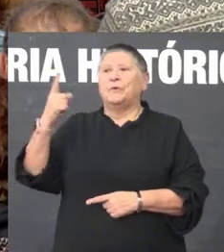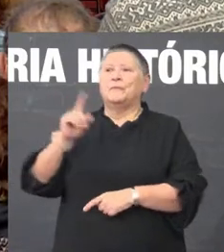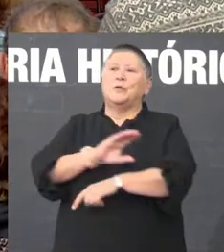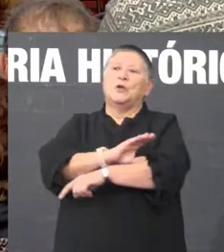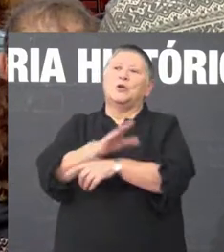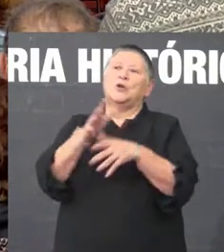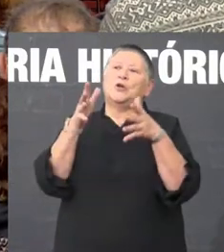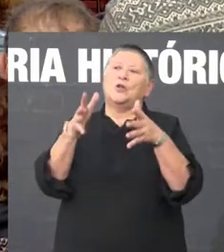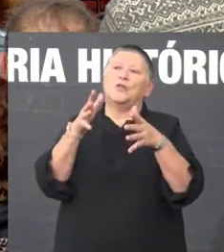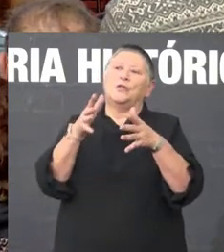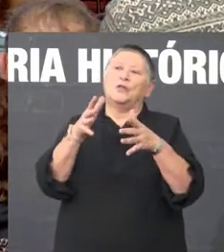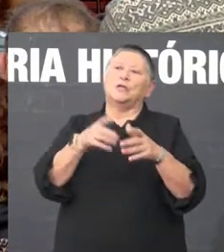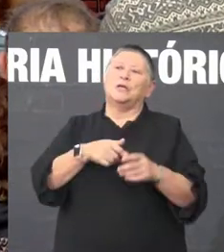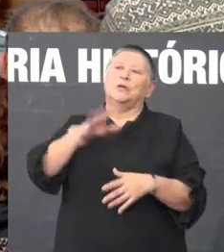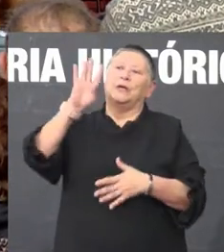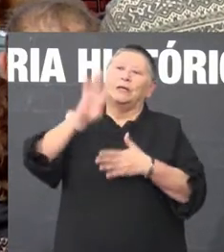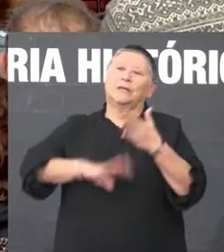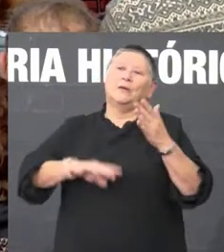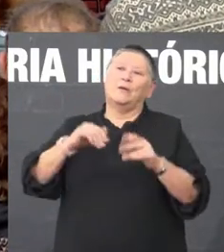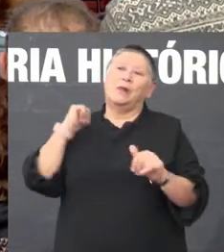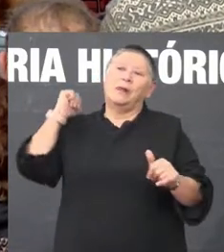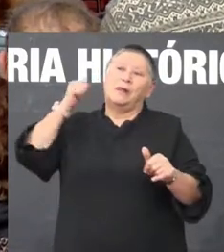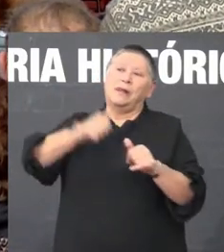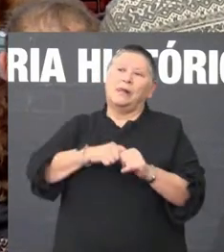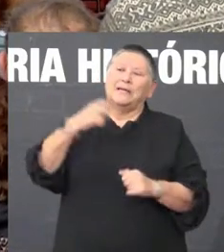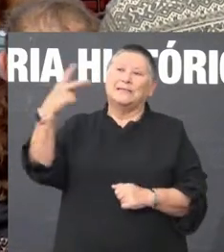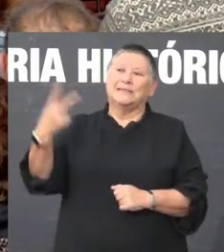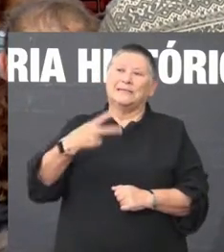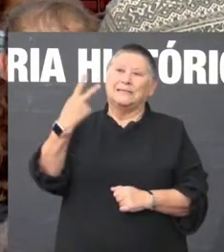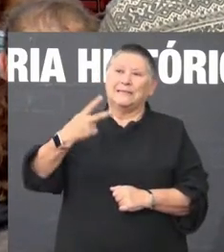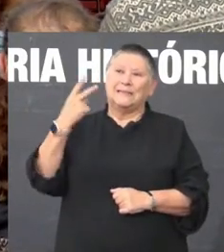Llobregat desde a Segunda República. Foi escollido en